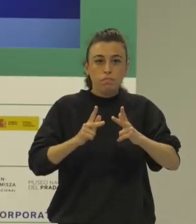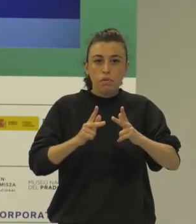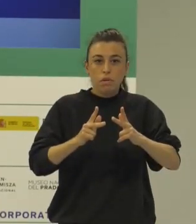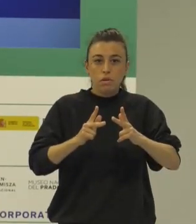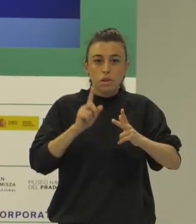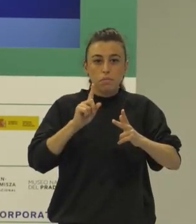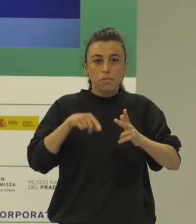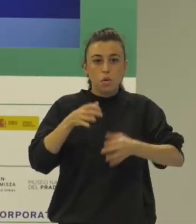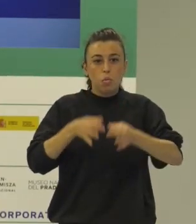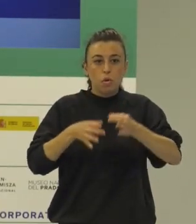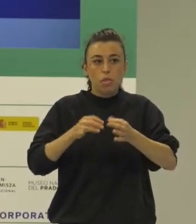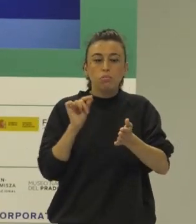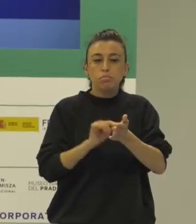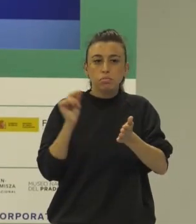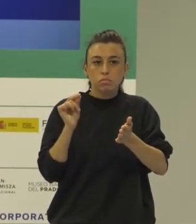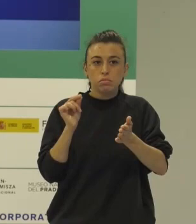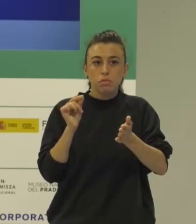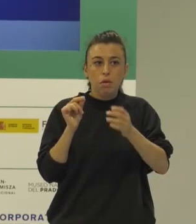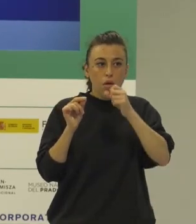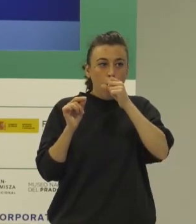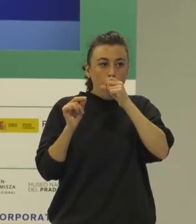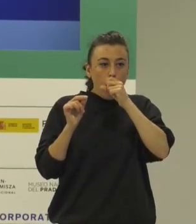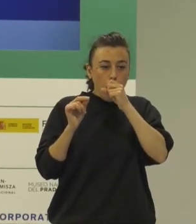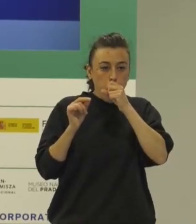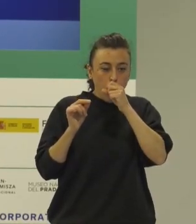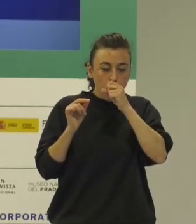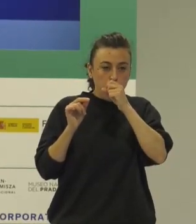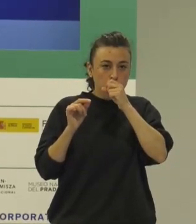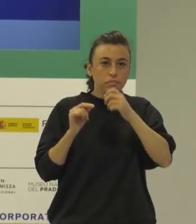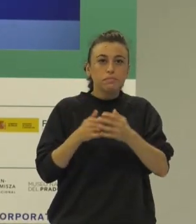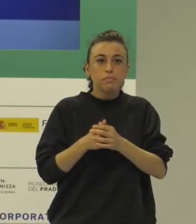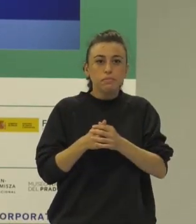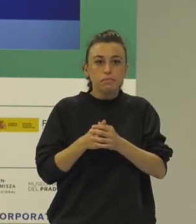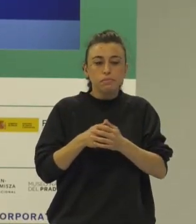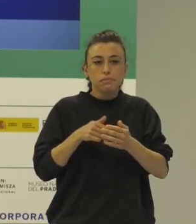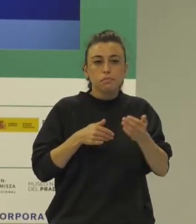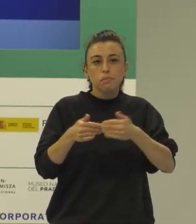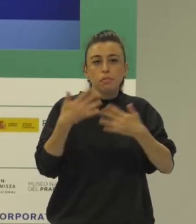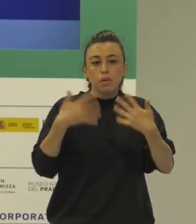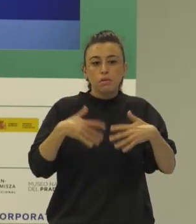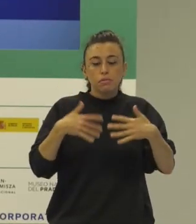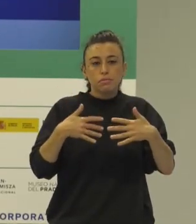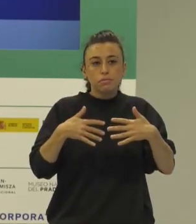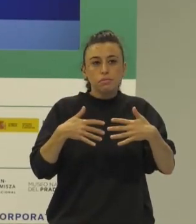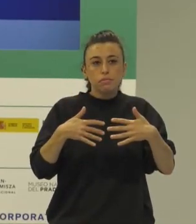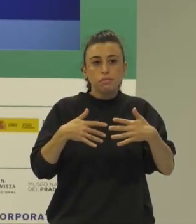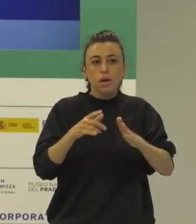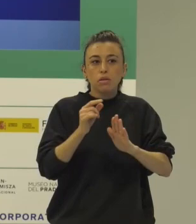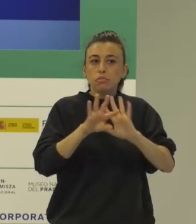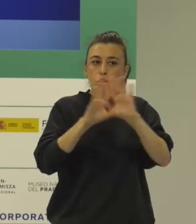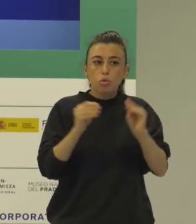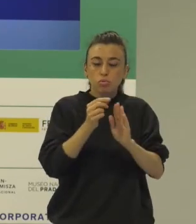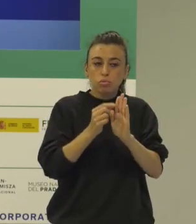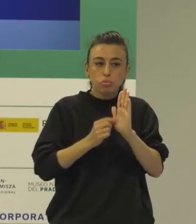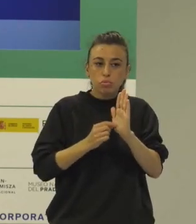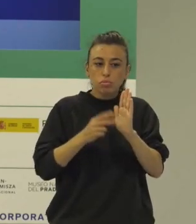porque en Guatemala lleva meses, este miércoles es la lectura ya de las conclusiones y él puede ser